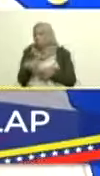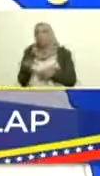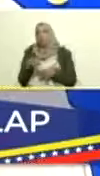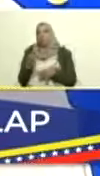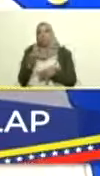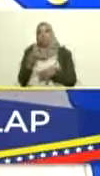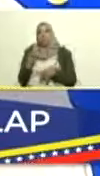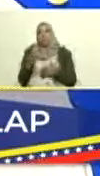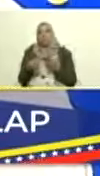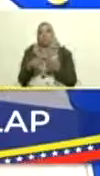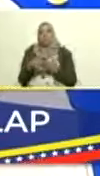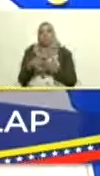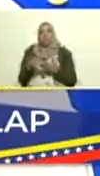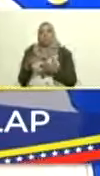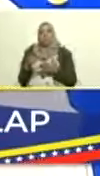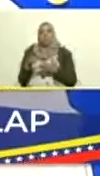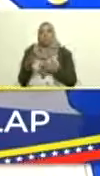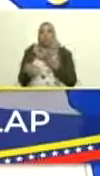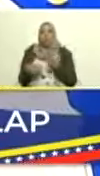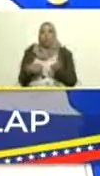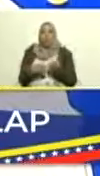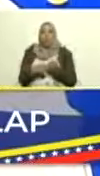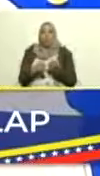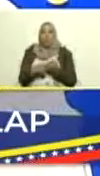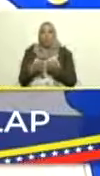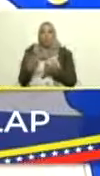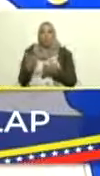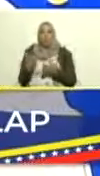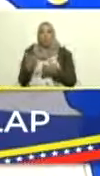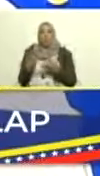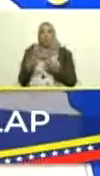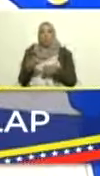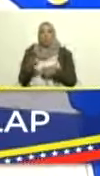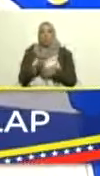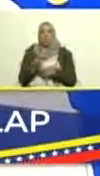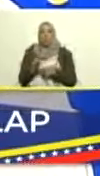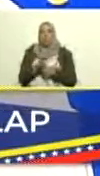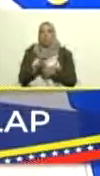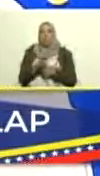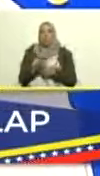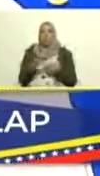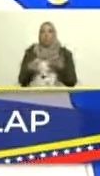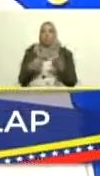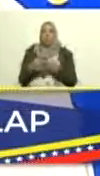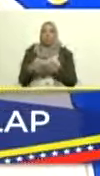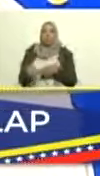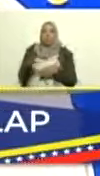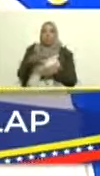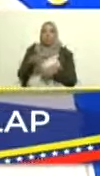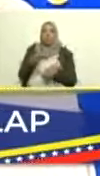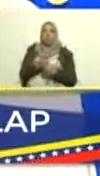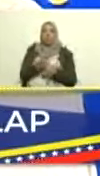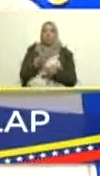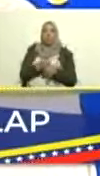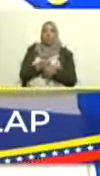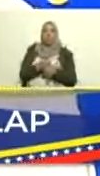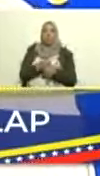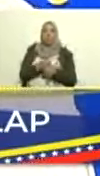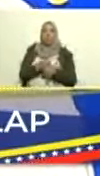que vamos a alcanzar, como usted muy bien lo mencionaba, cuando venía en un barco CLAC con más